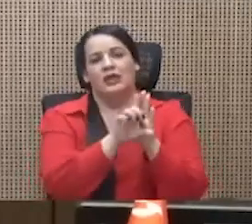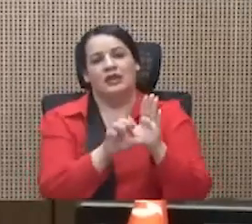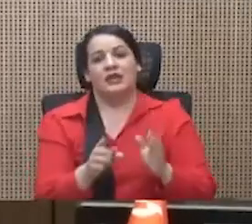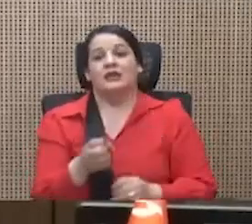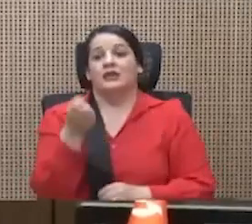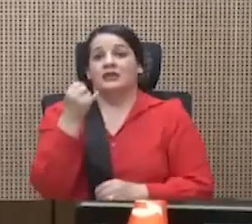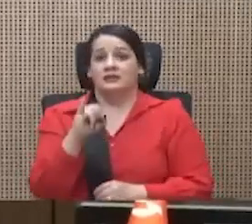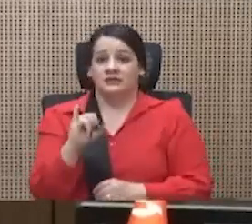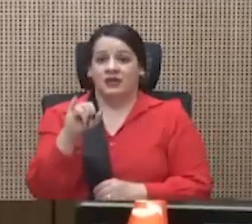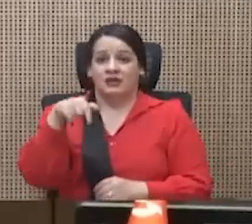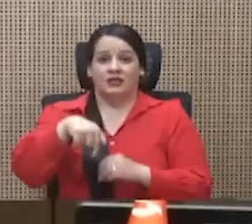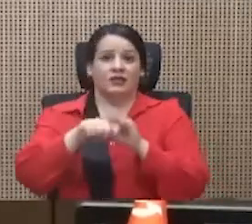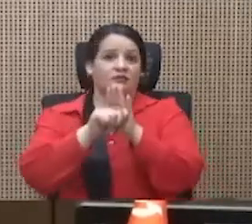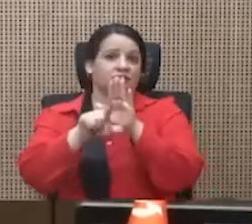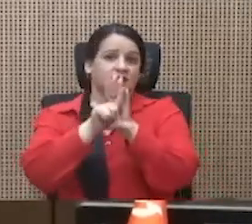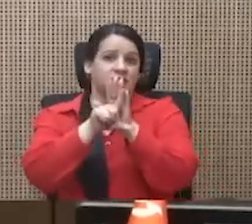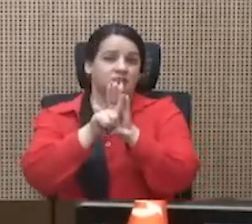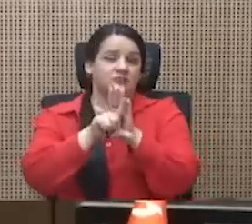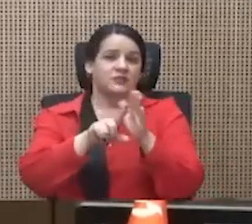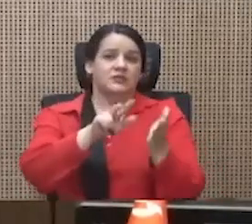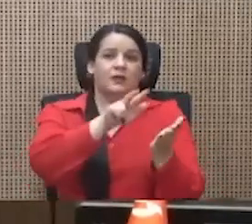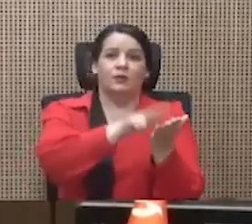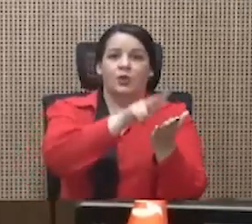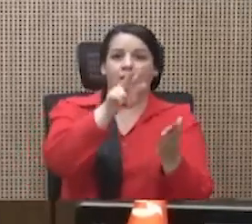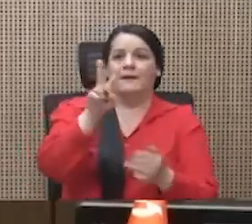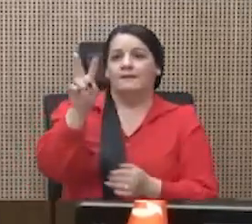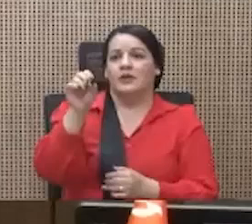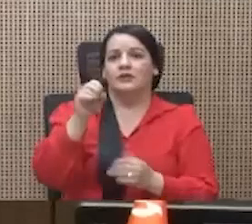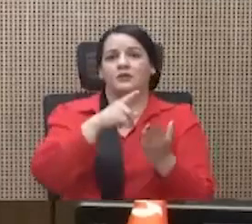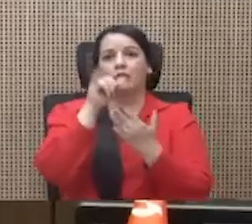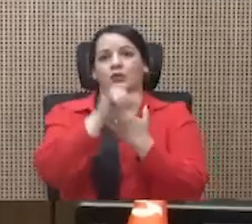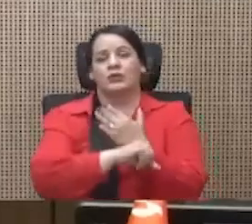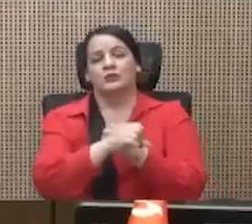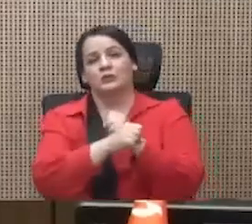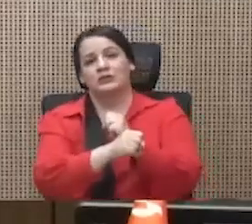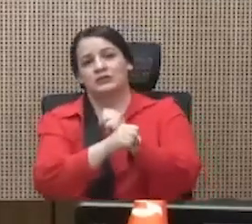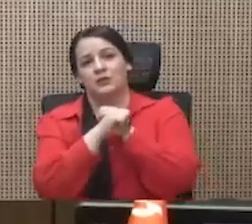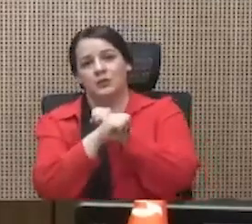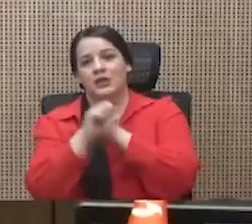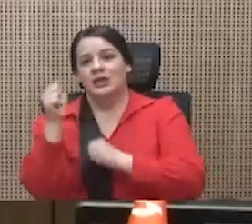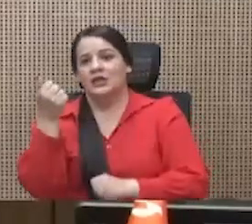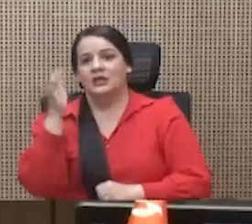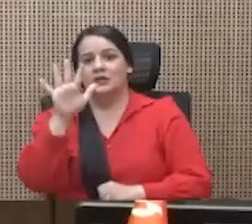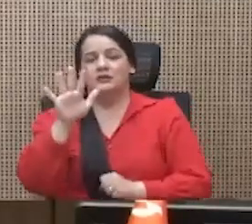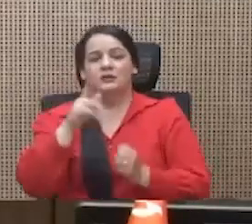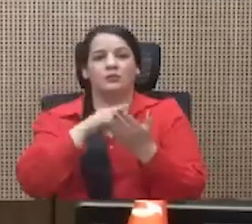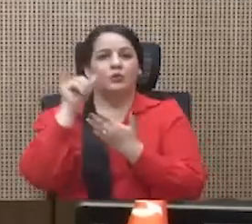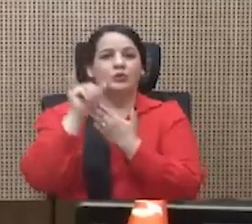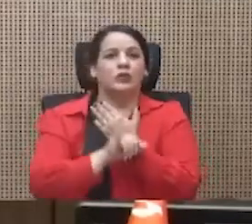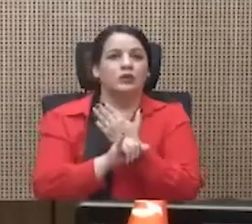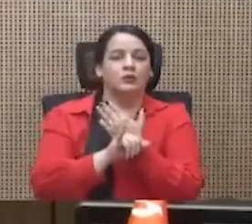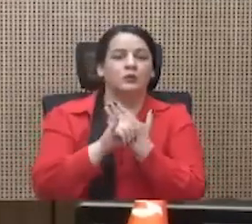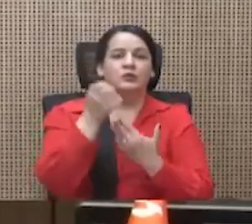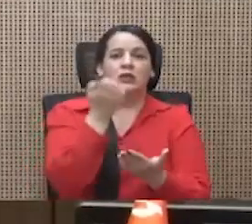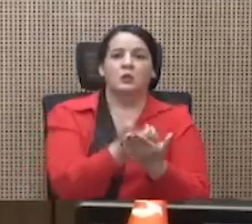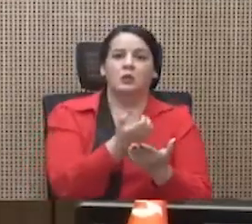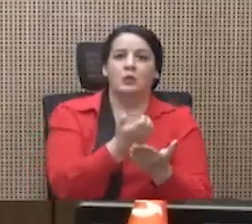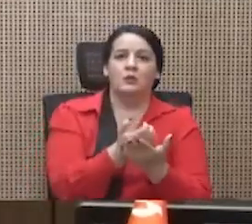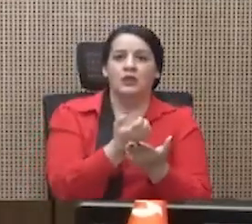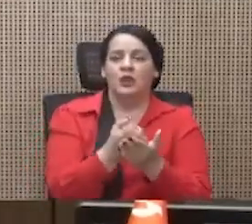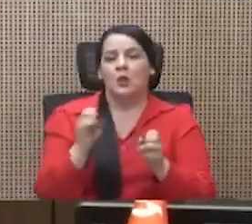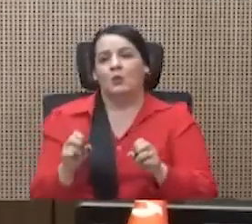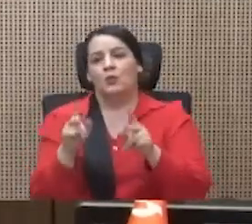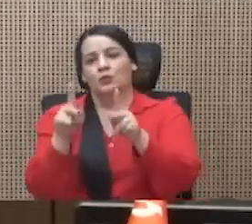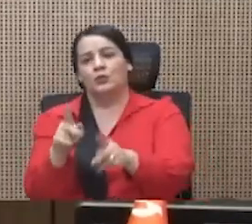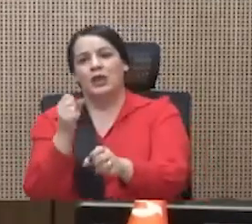asamblea legislativa se aprueban 20 proyectos de seguridad y y 15 proyectos sobre economía oportunidades